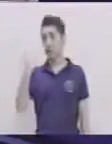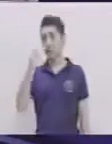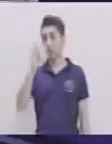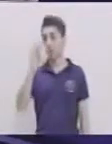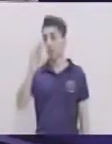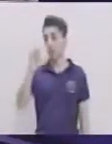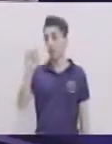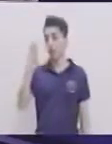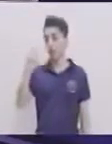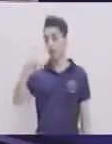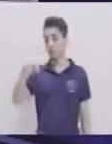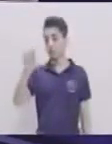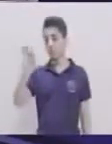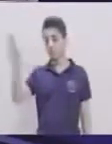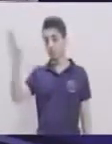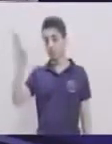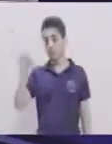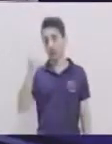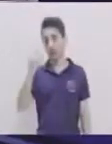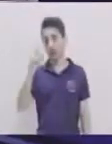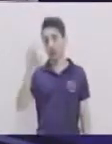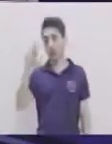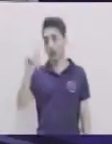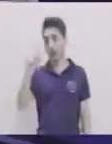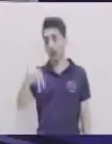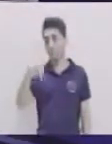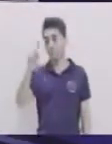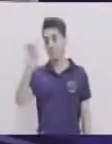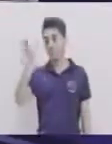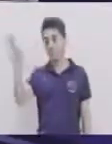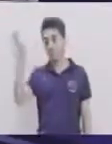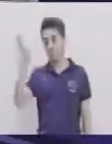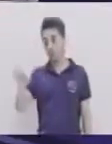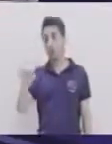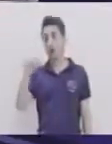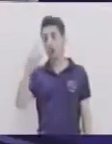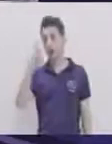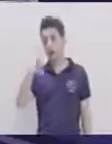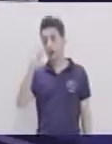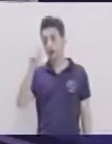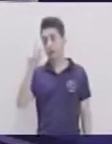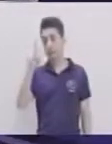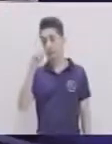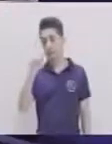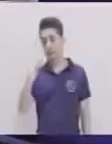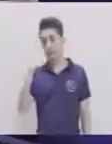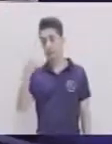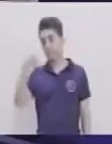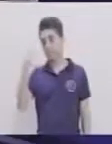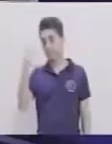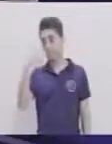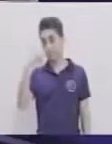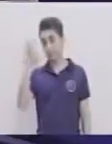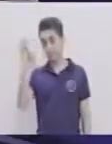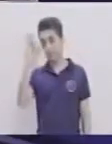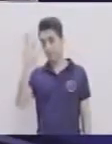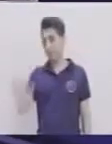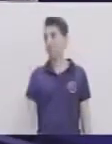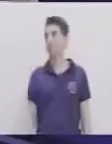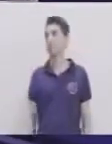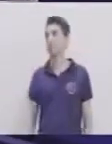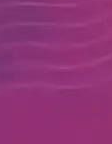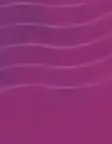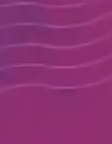Adore, oh, adore, bundei, oh, adore, bundei, retetet, hasta paseo.